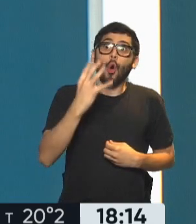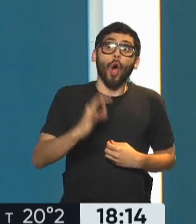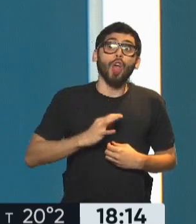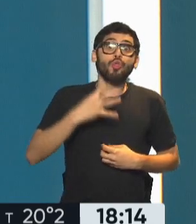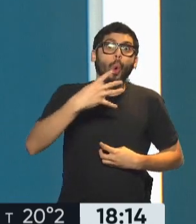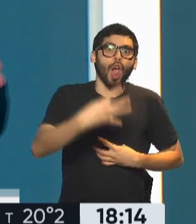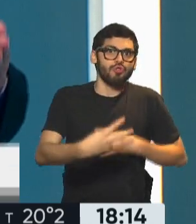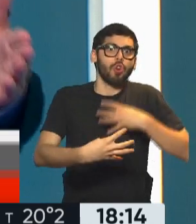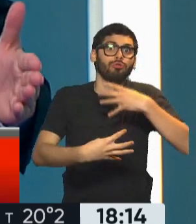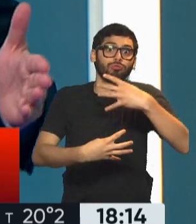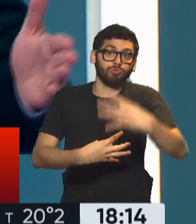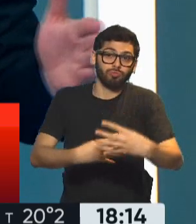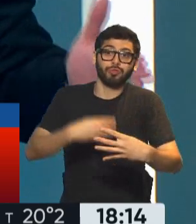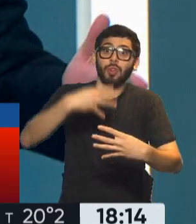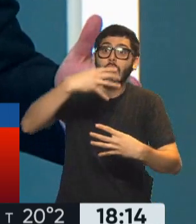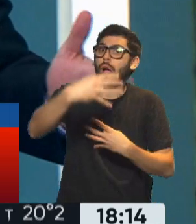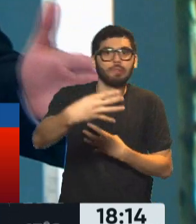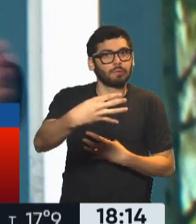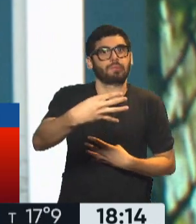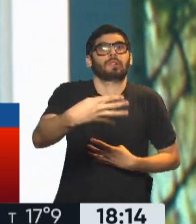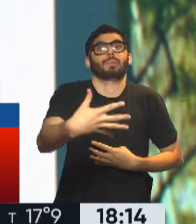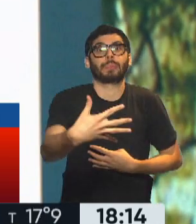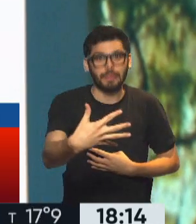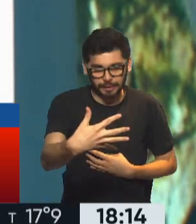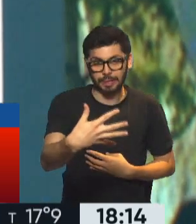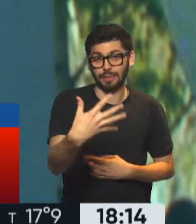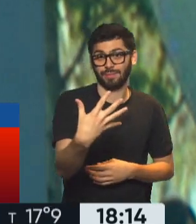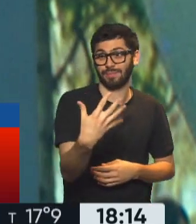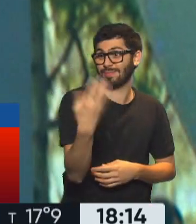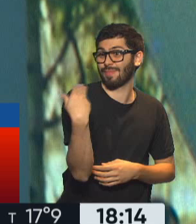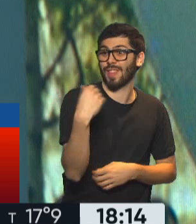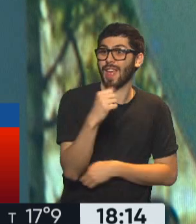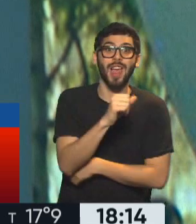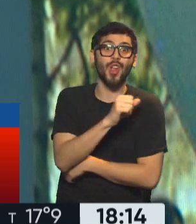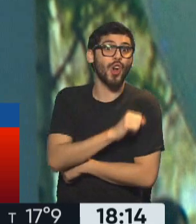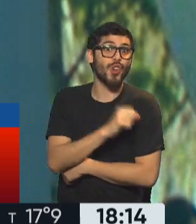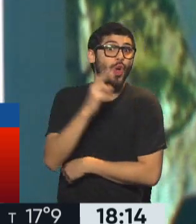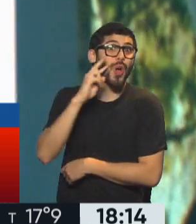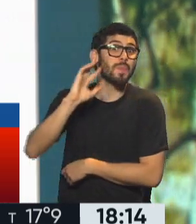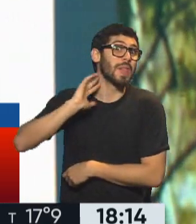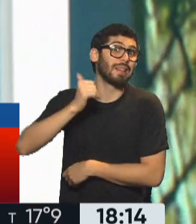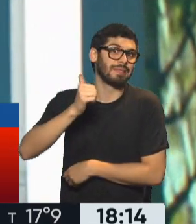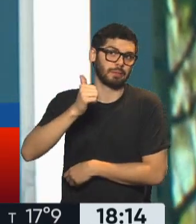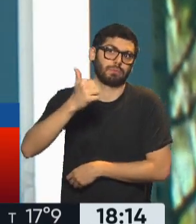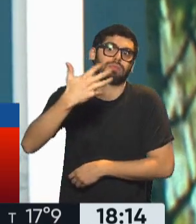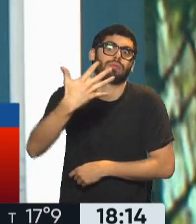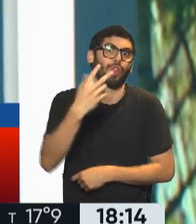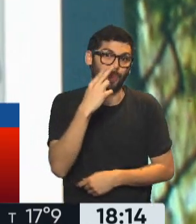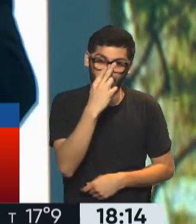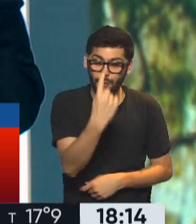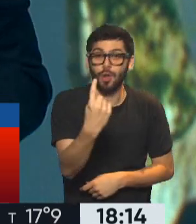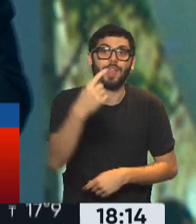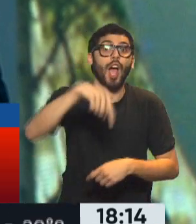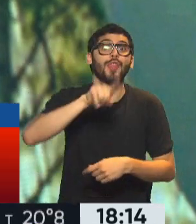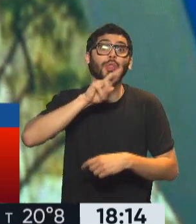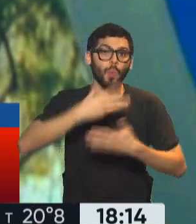caso hubo que esperar un lustro de aquella edición de río 2016 y ustedes ya lo están compartiendo aquí en la televisión pública